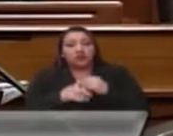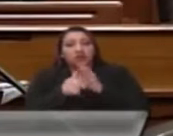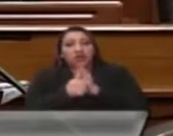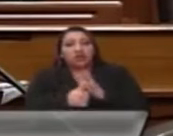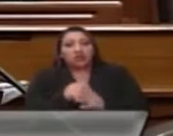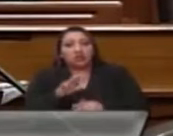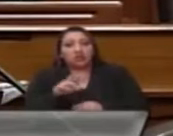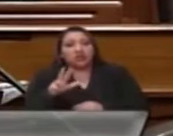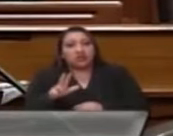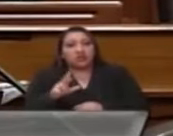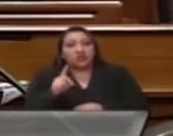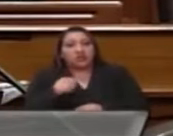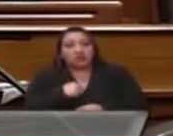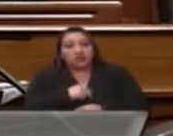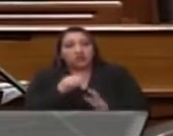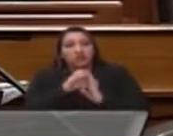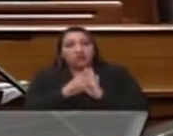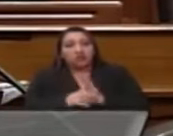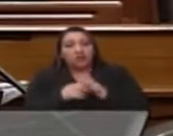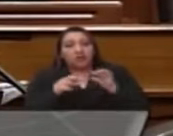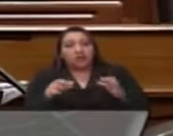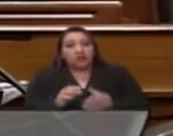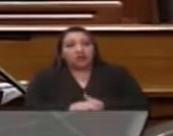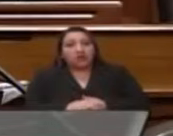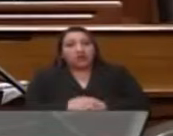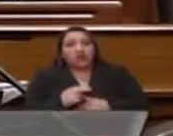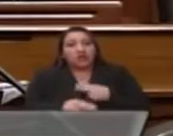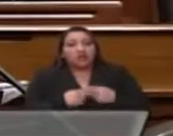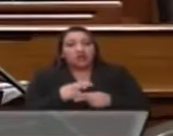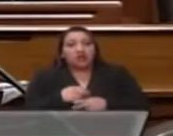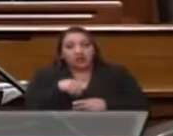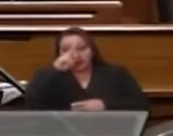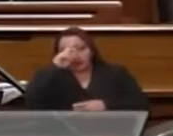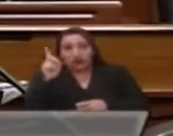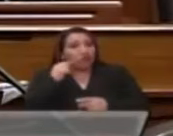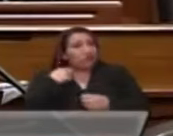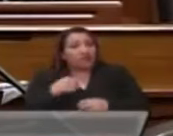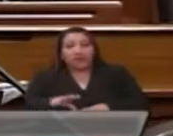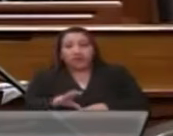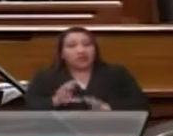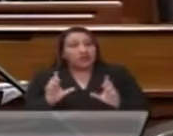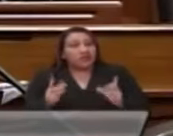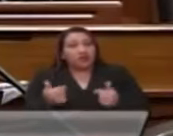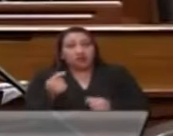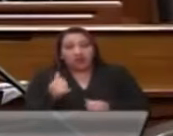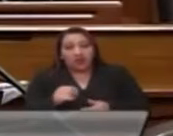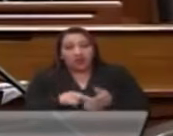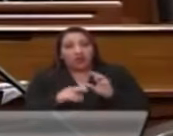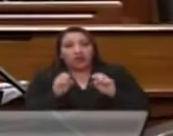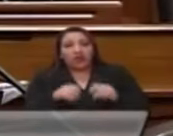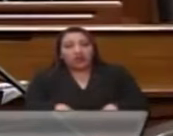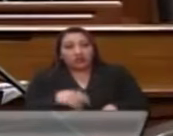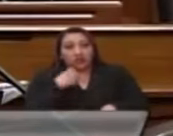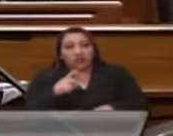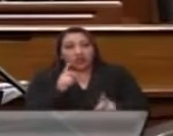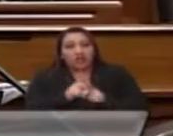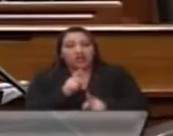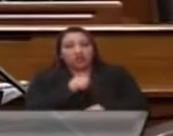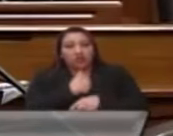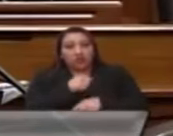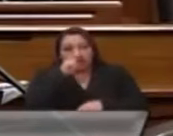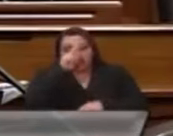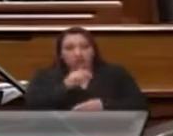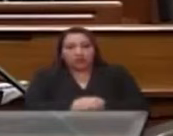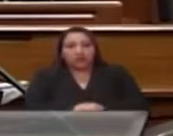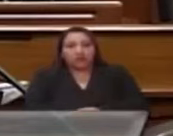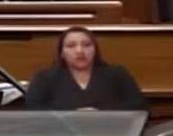artículo 53 de nuestra Constitución Política, la nacionalidad peruana no se pierde, salvo que haya renuncia expresa ante autoridad peruana.